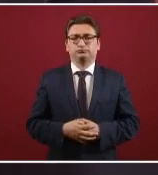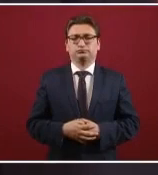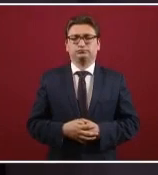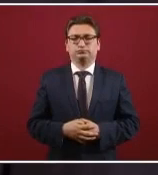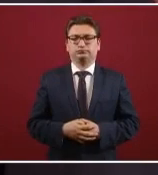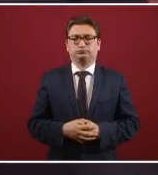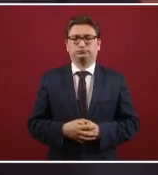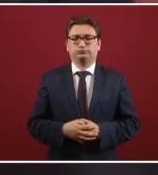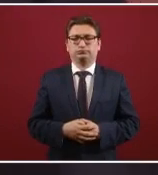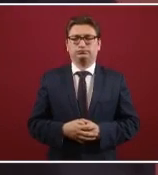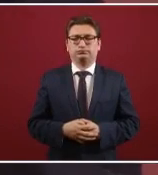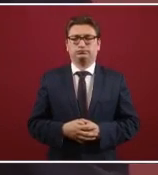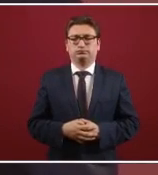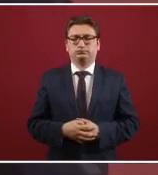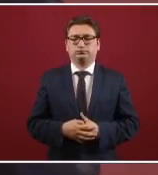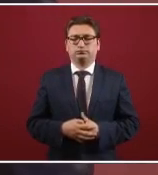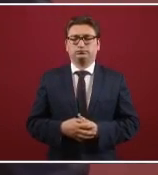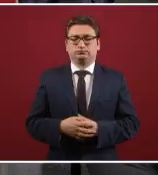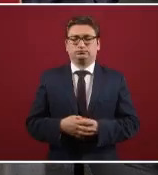entonces